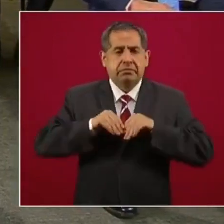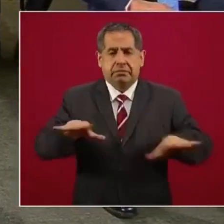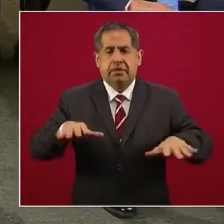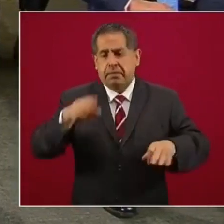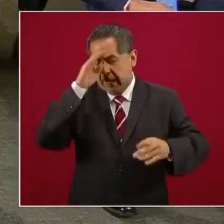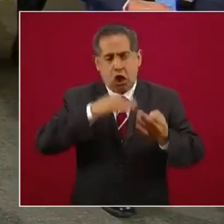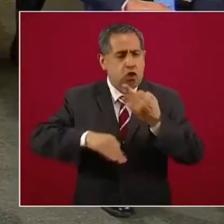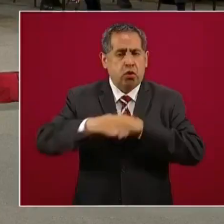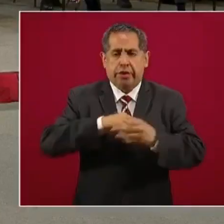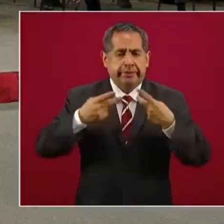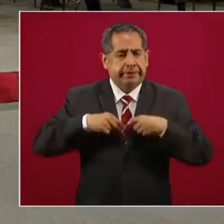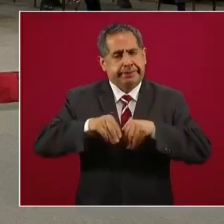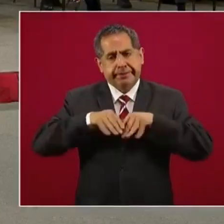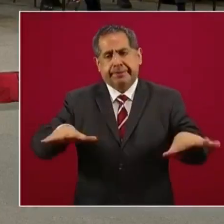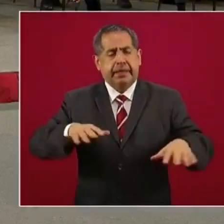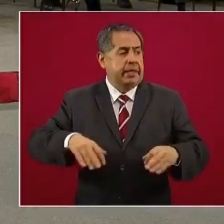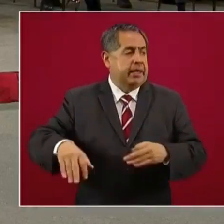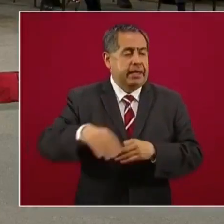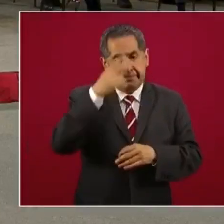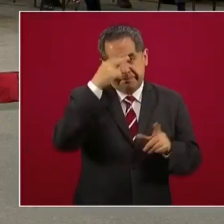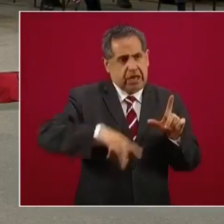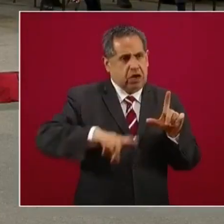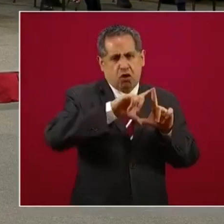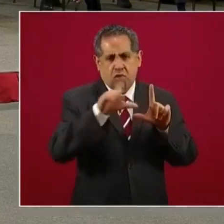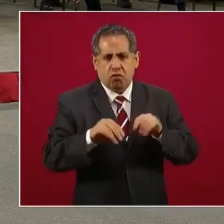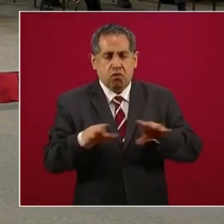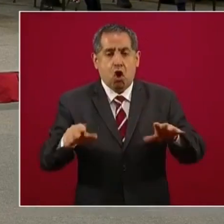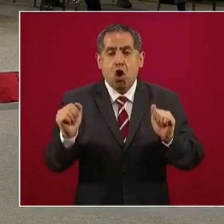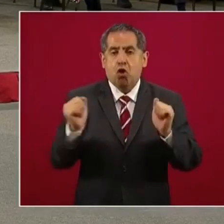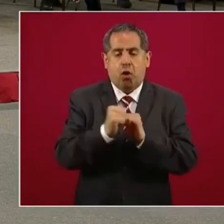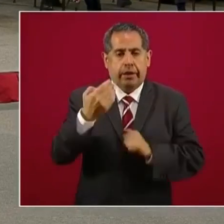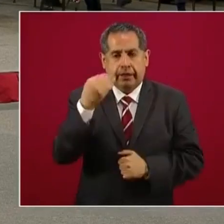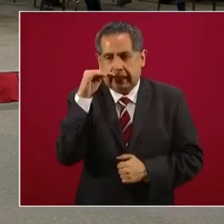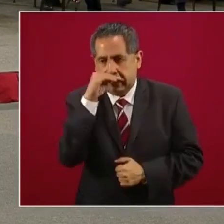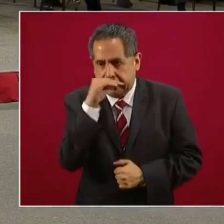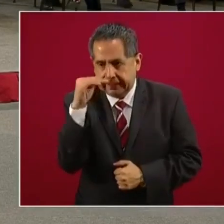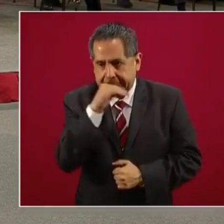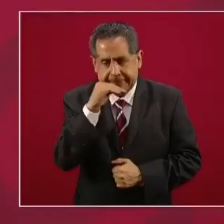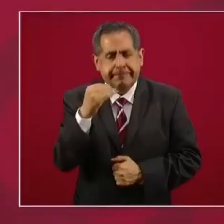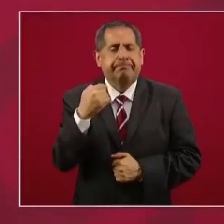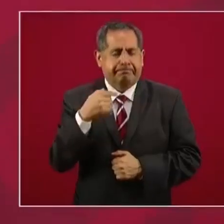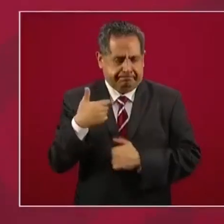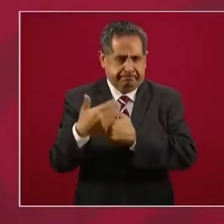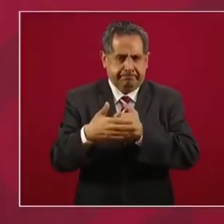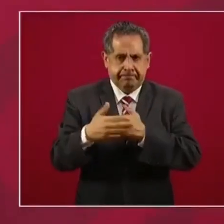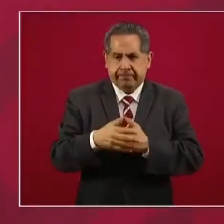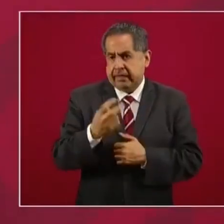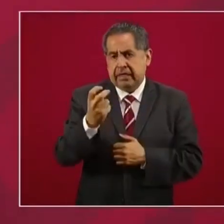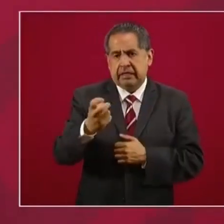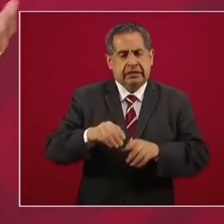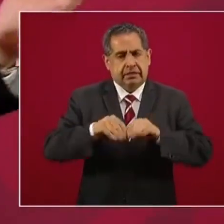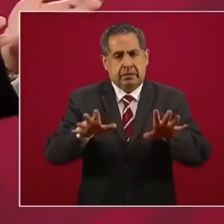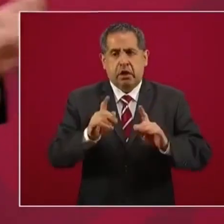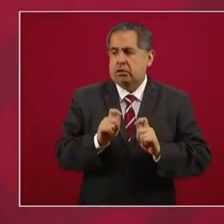acceso universal en México y obviamente gratuito. Y está todo previsto para que así sea, pero eso ya